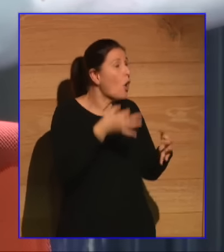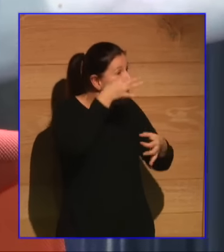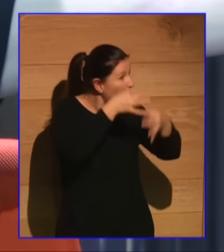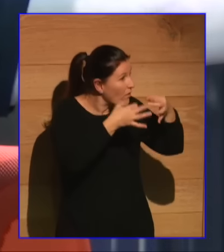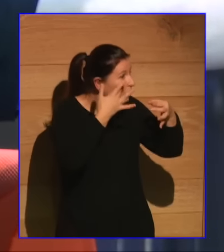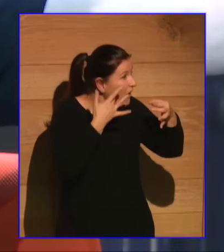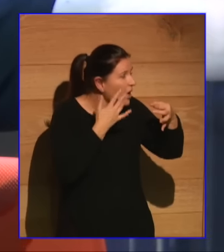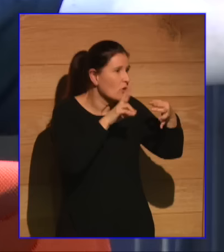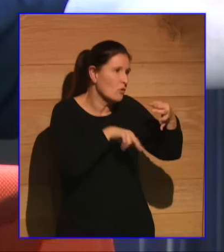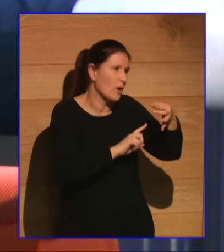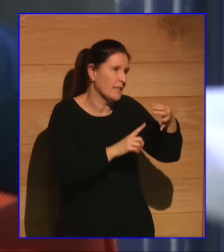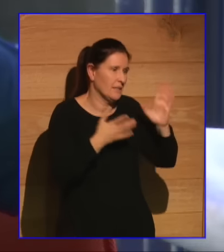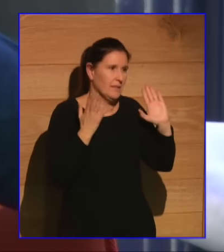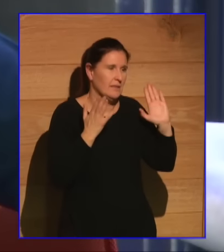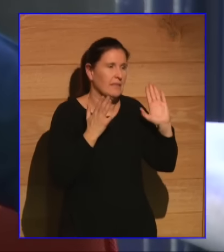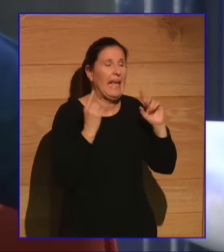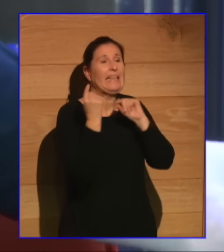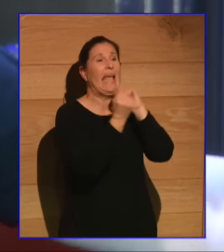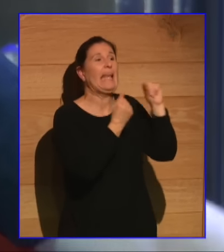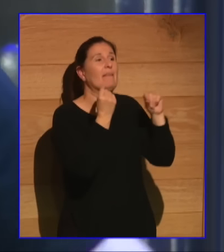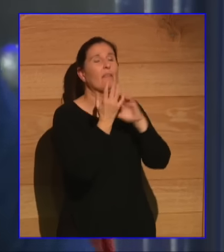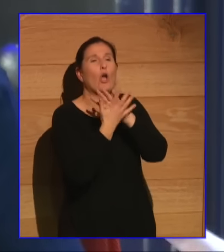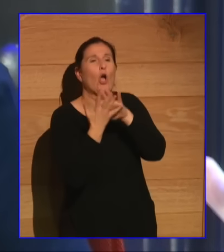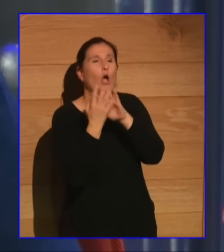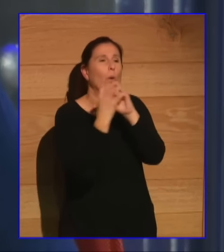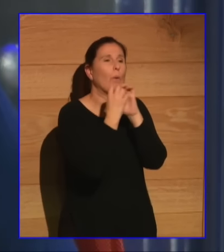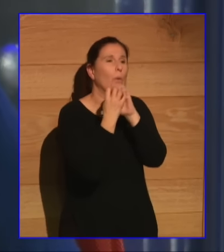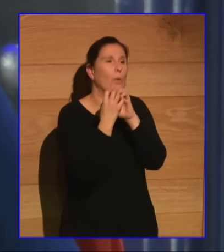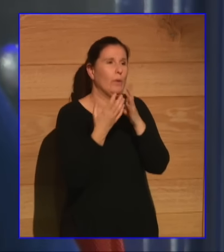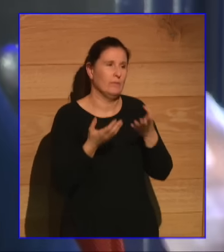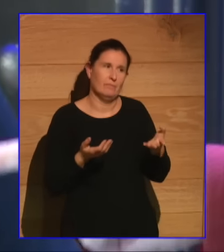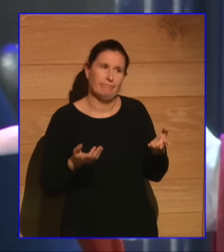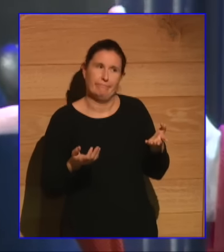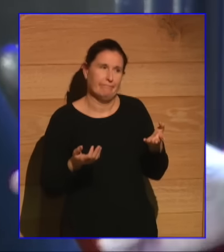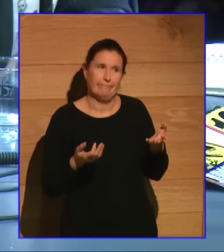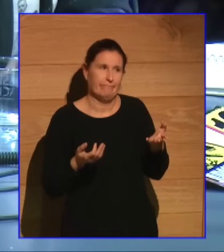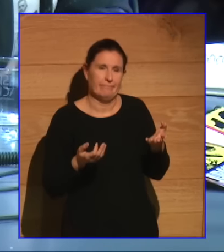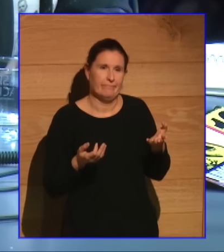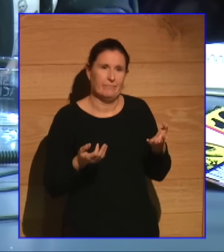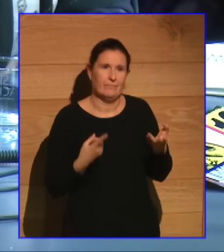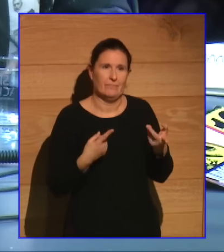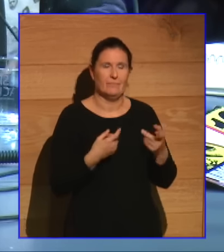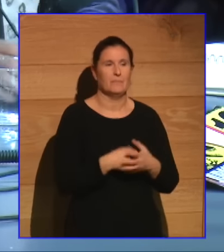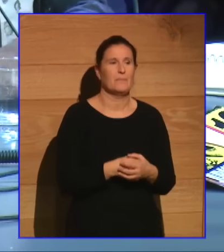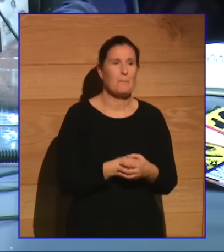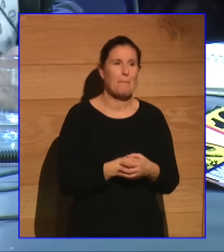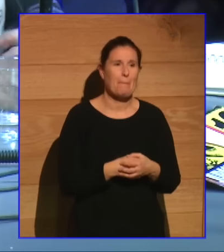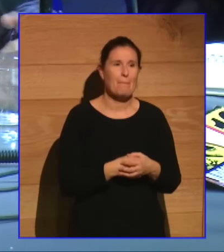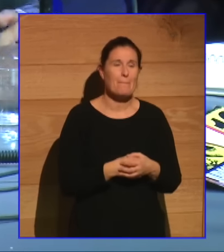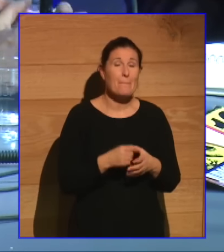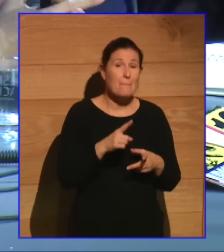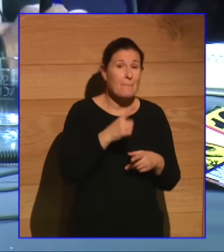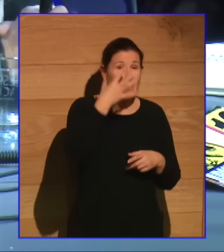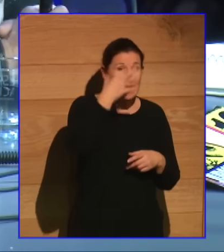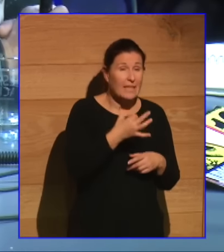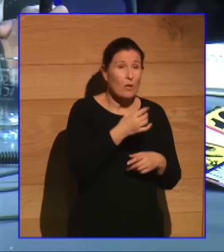No, es el verdadero juicio, Juan. Pasa ahí. La deliberación, claro. O sea, es el making of del juicio. Sí, claro. Señor. 12 hombres sin piedad, obra maestra. Mira, y fijaos, creo que